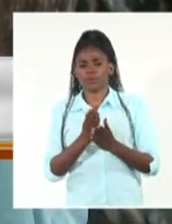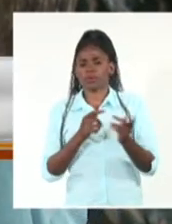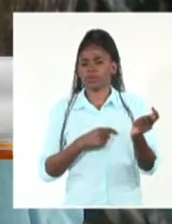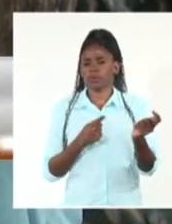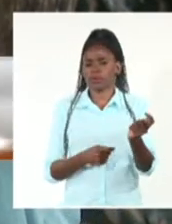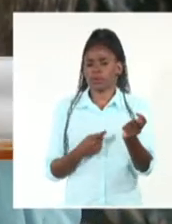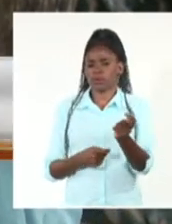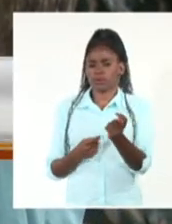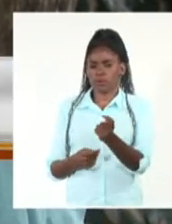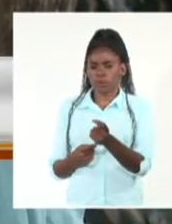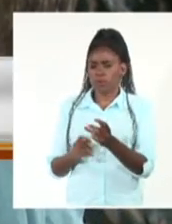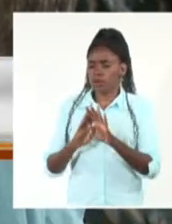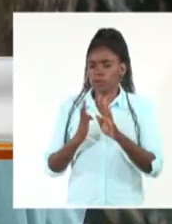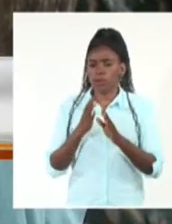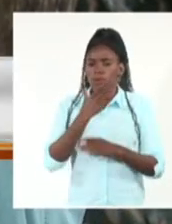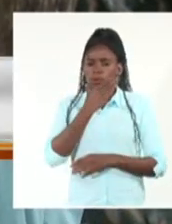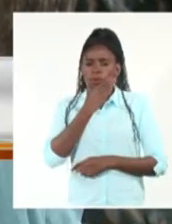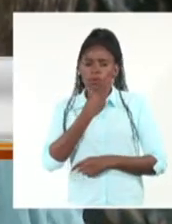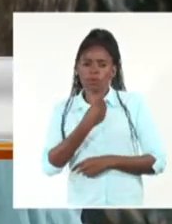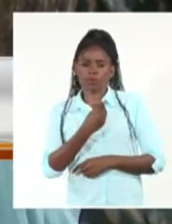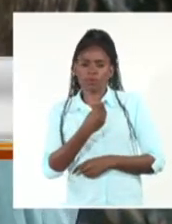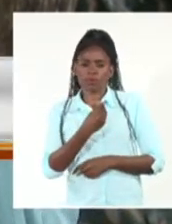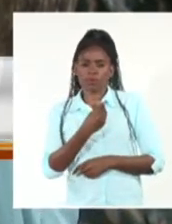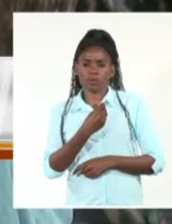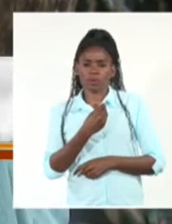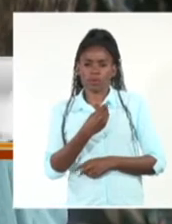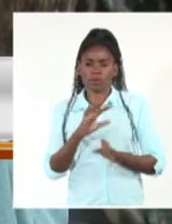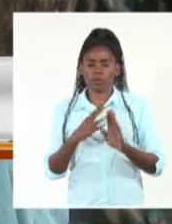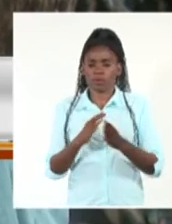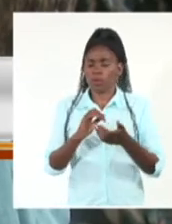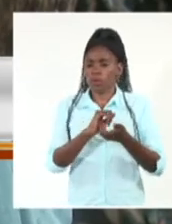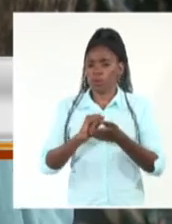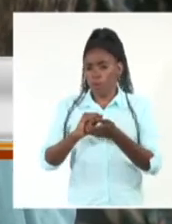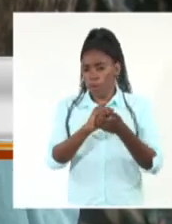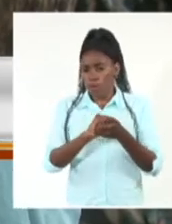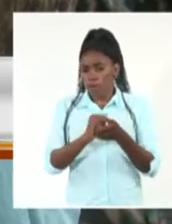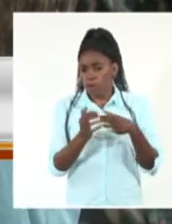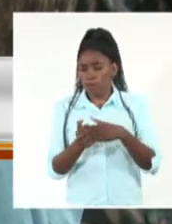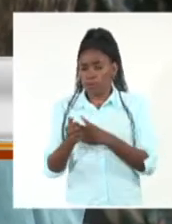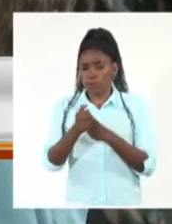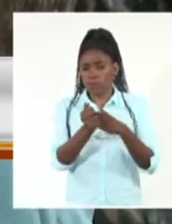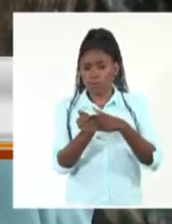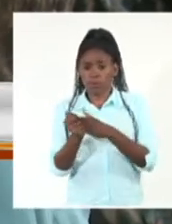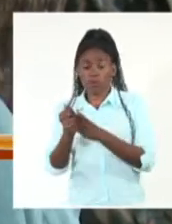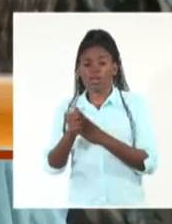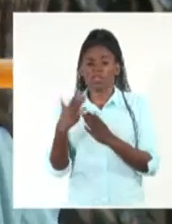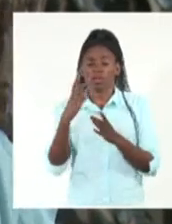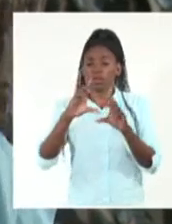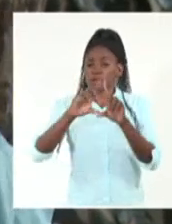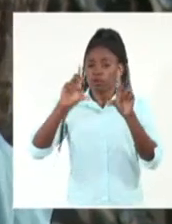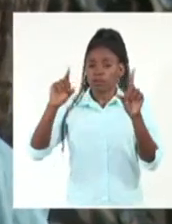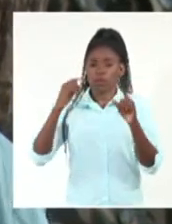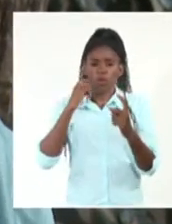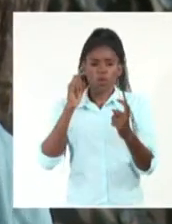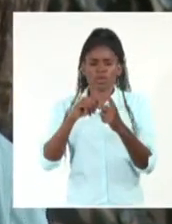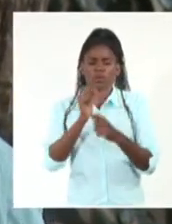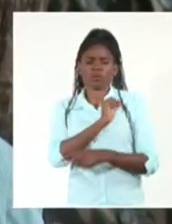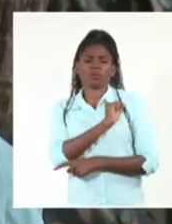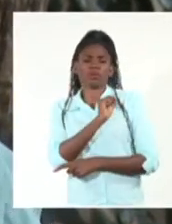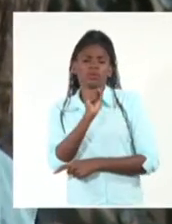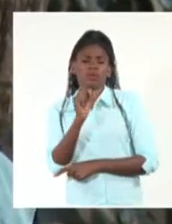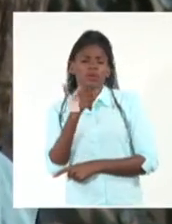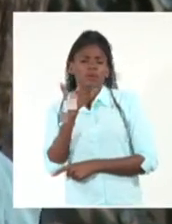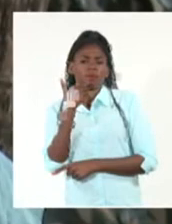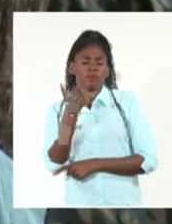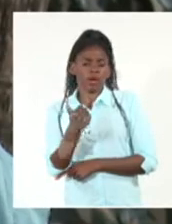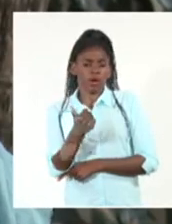de todos los jóvenes, con la lucha de los compañeros que están dirigiendo nuestro país, con el objetivo de lograr